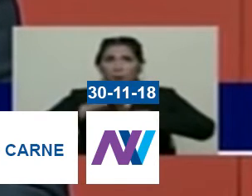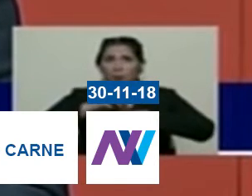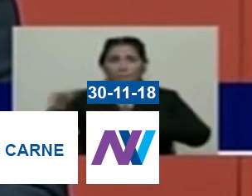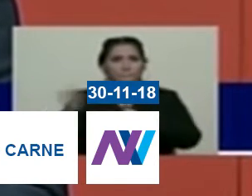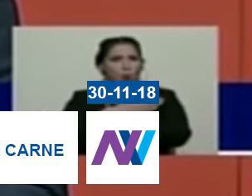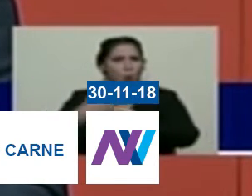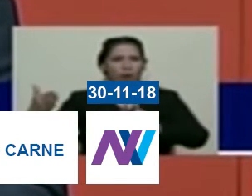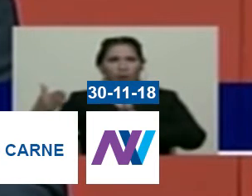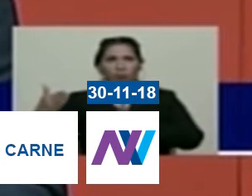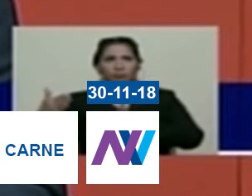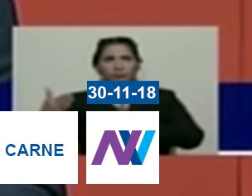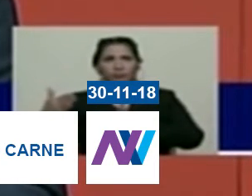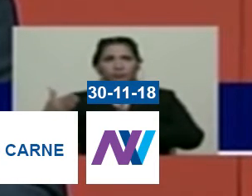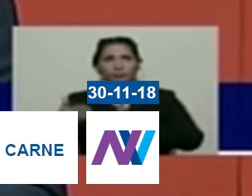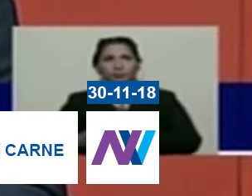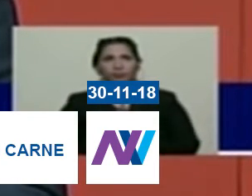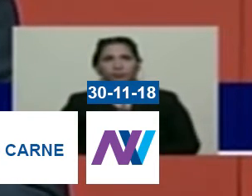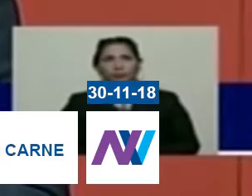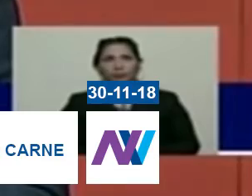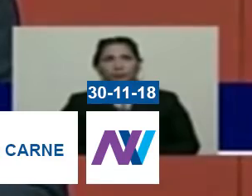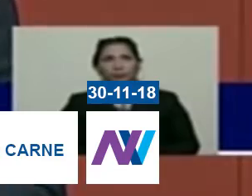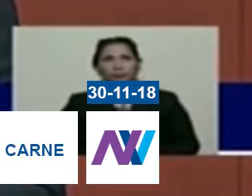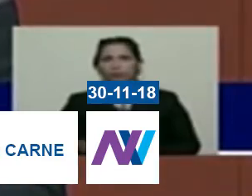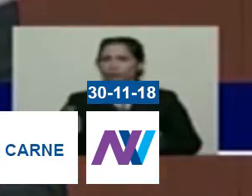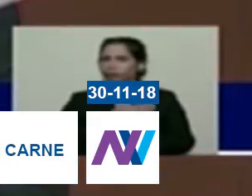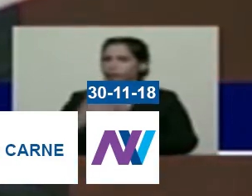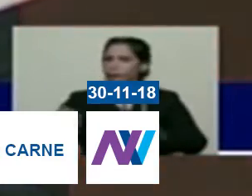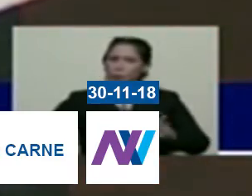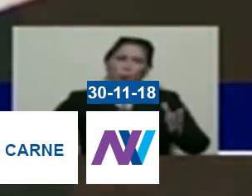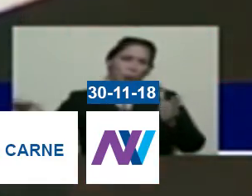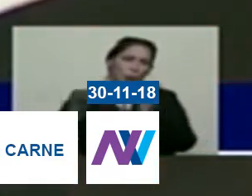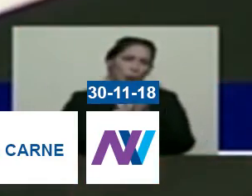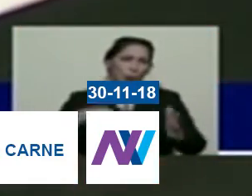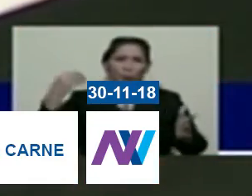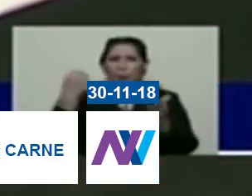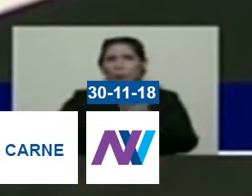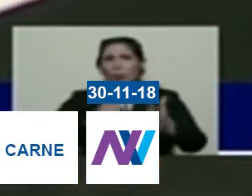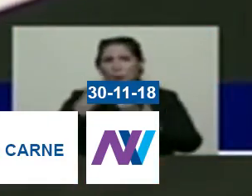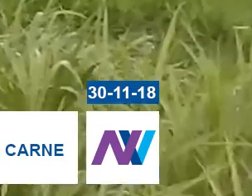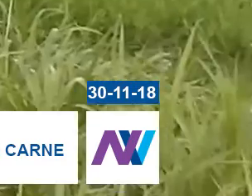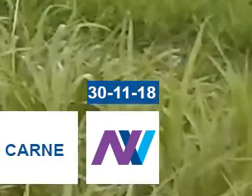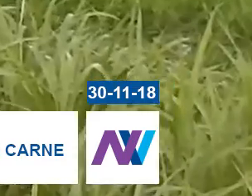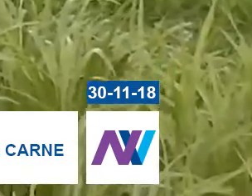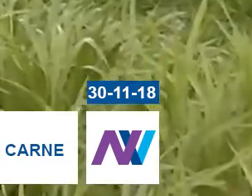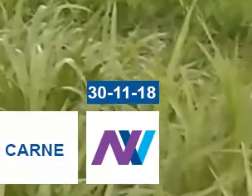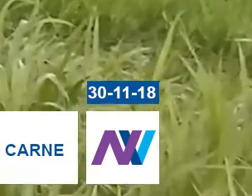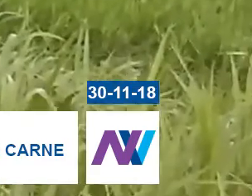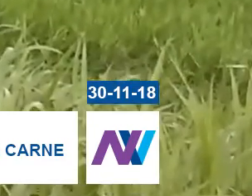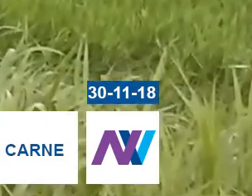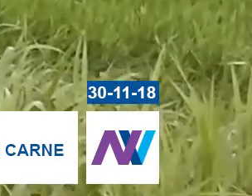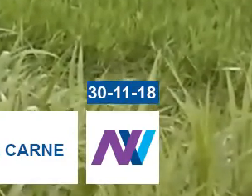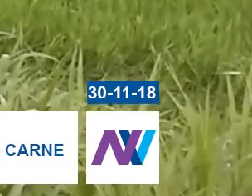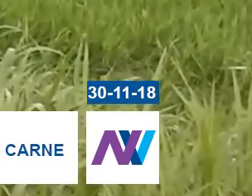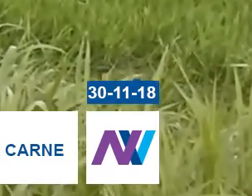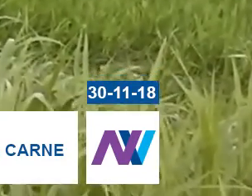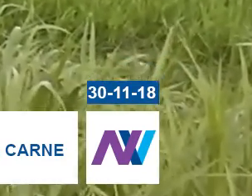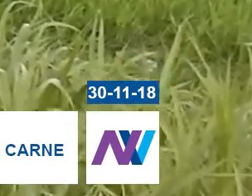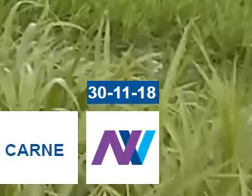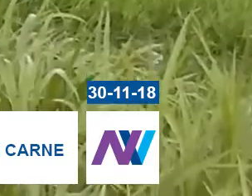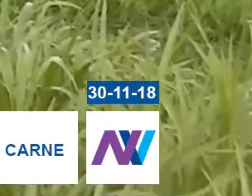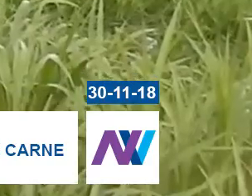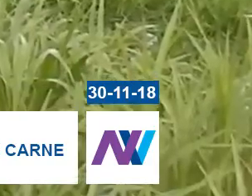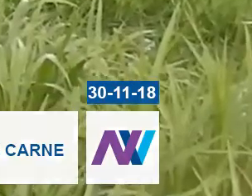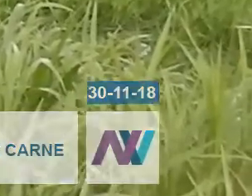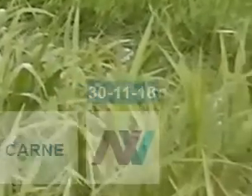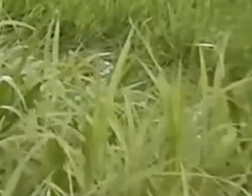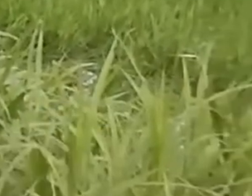país por un lapso de 180 días que según el gobierno han violado el acuerdo de precios justo esto como medida para contrarrestar el contrabando